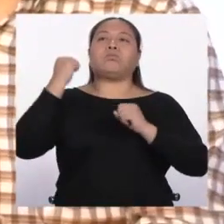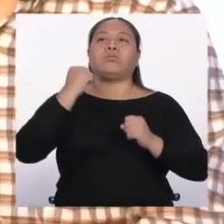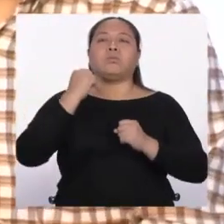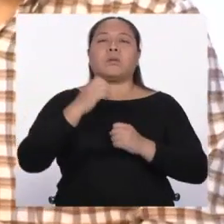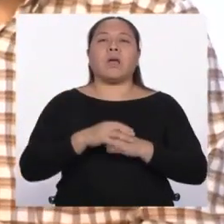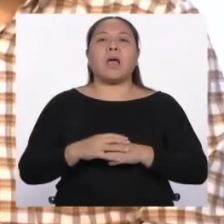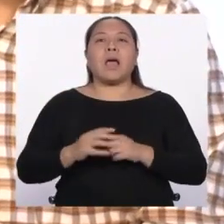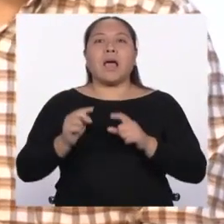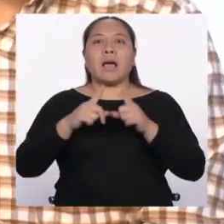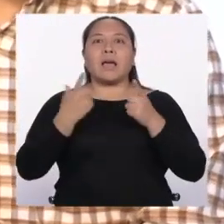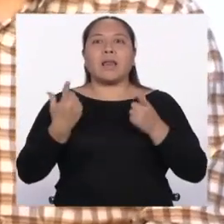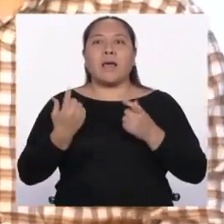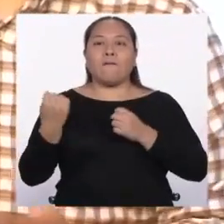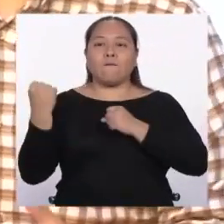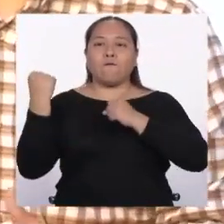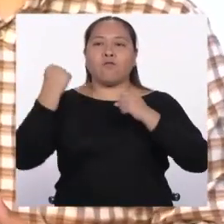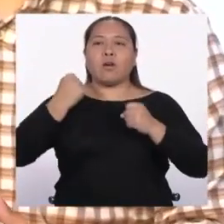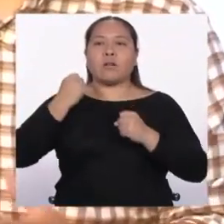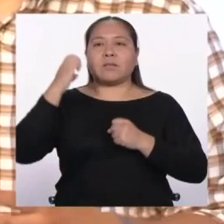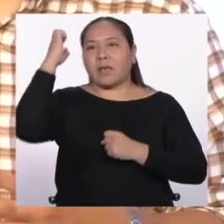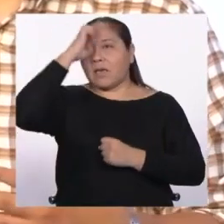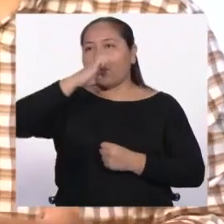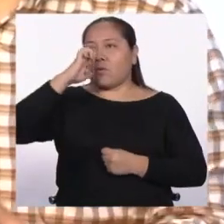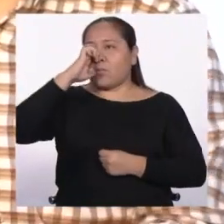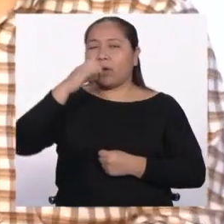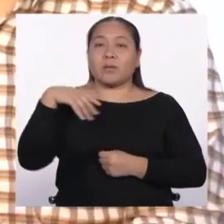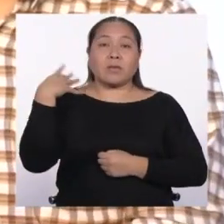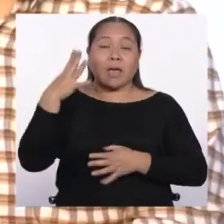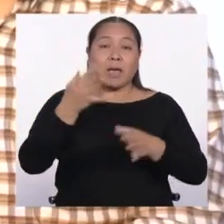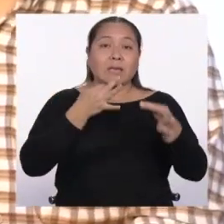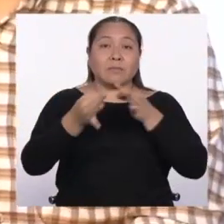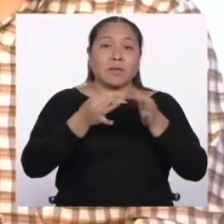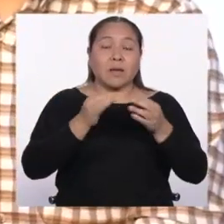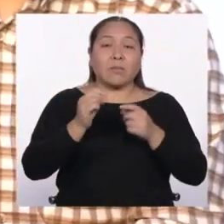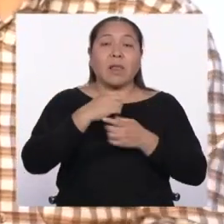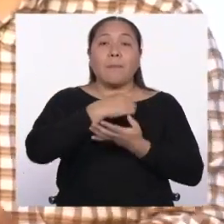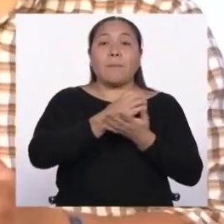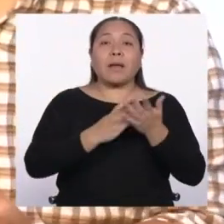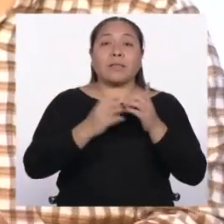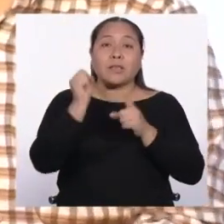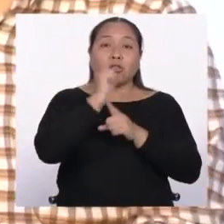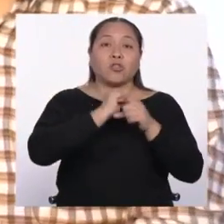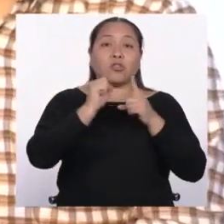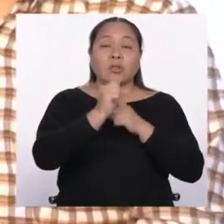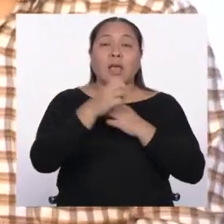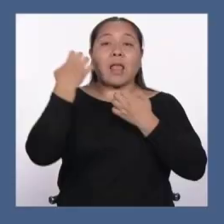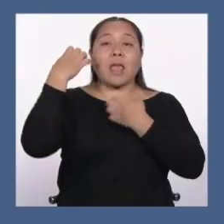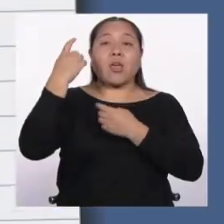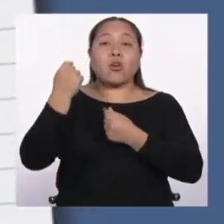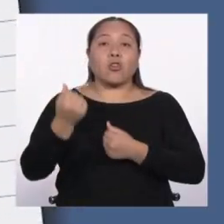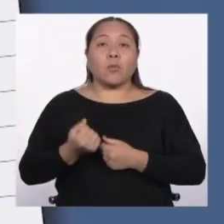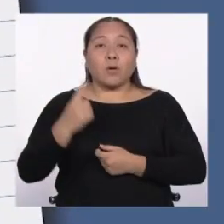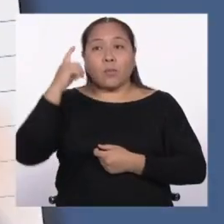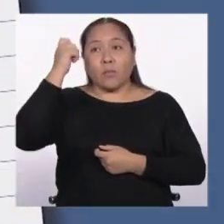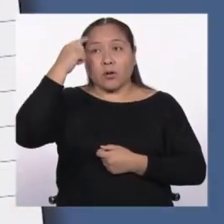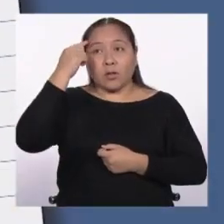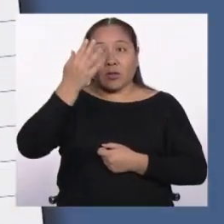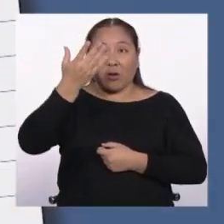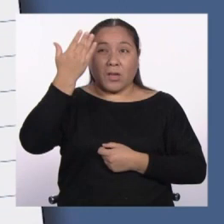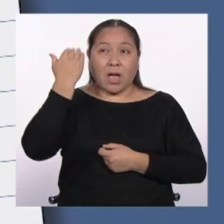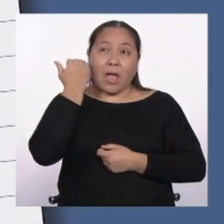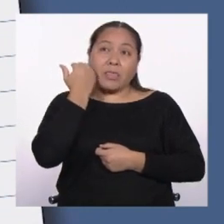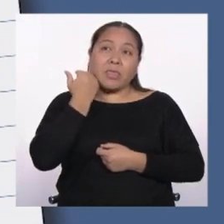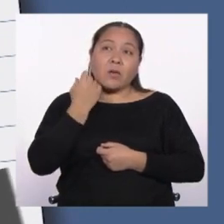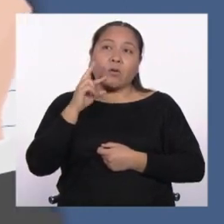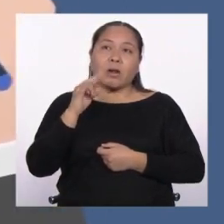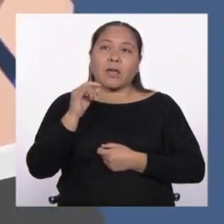gran potencia europea. Ya hablamos del aspecto social, económico y político del antiguo régimen. El antiguo